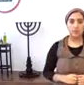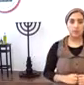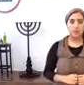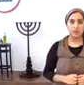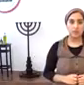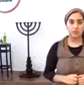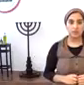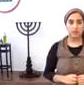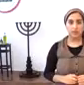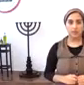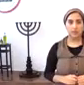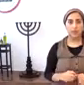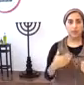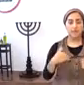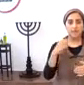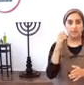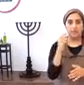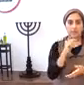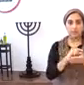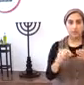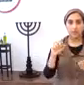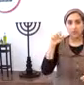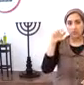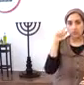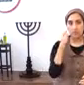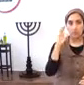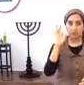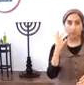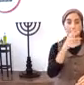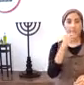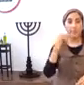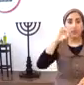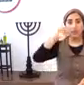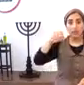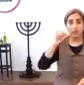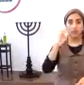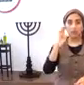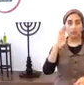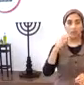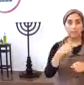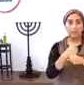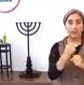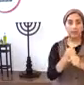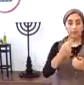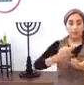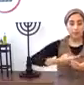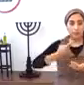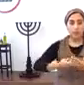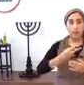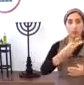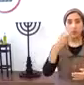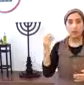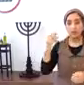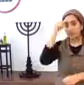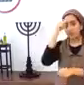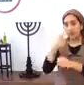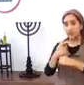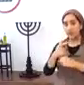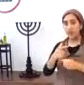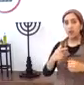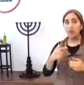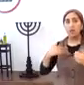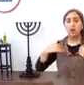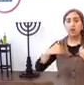Ahora, el verso 29, dice, Y guisó Jacob un potaje, y volviendo a Esaf del campo, cansado.